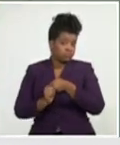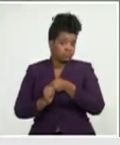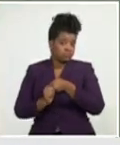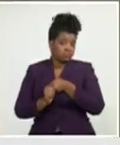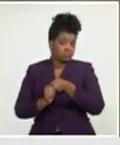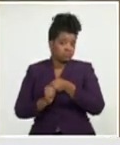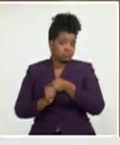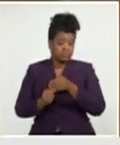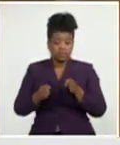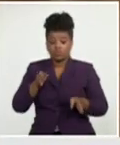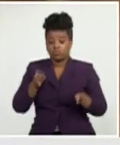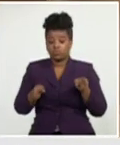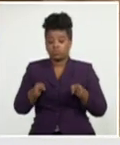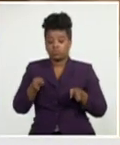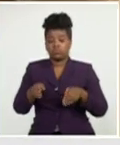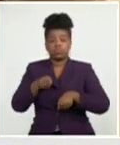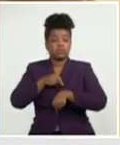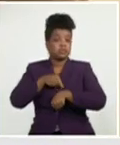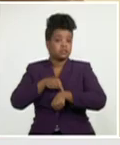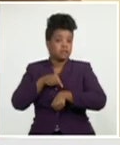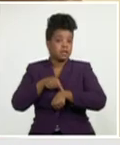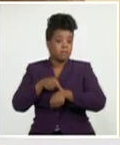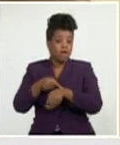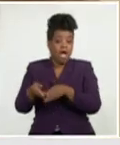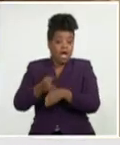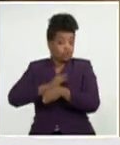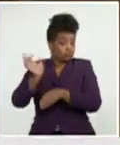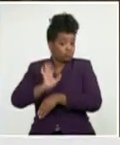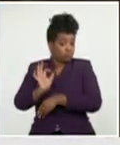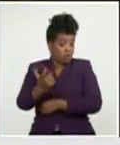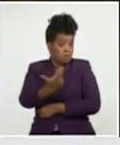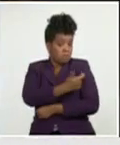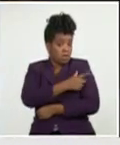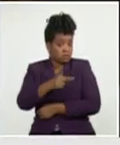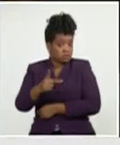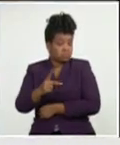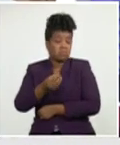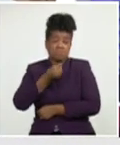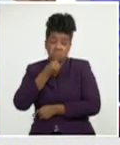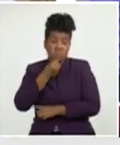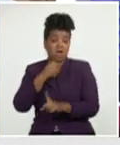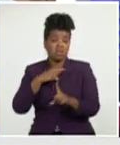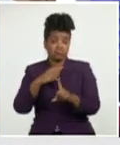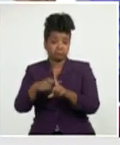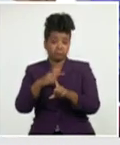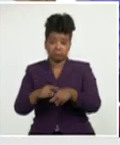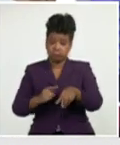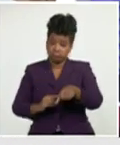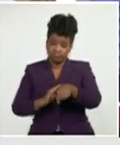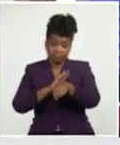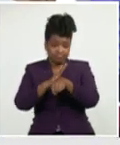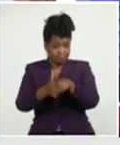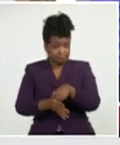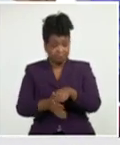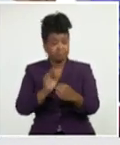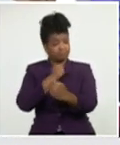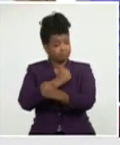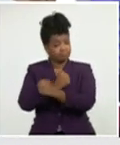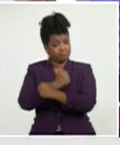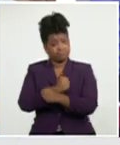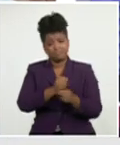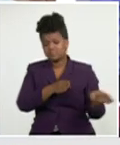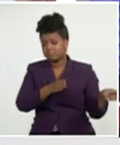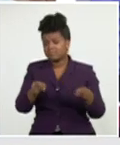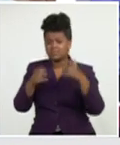la segunda dosis, digamos que el riesgo aún de resultar positivo a la COVID es superior. Y lo otro importante que hay que decir, que